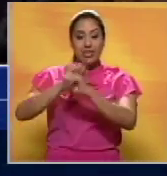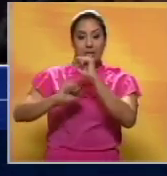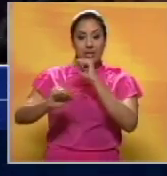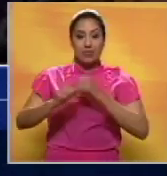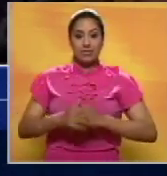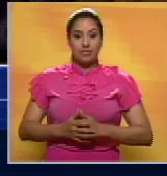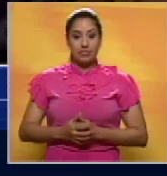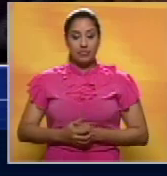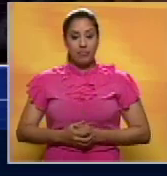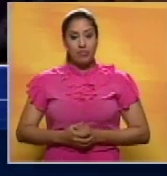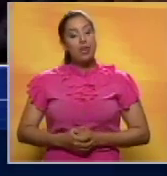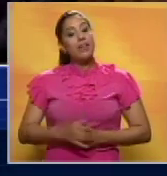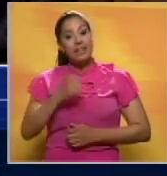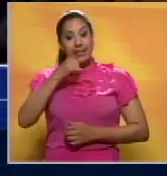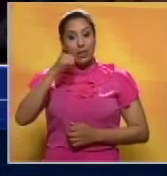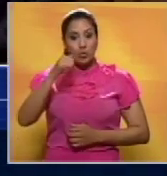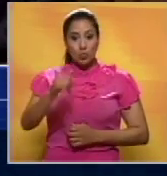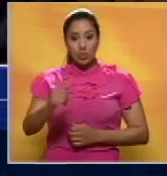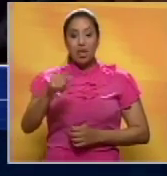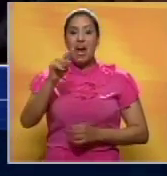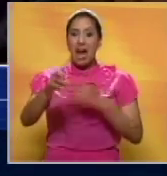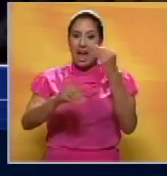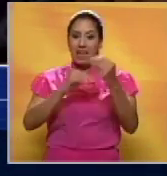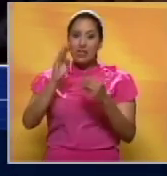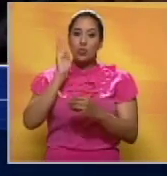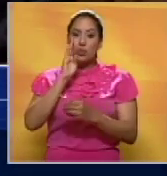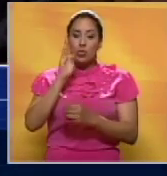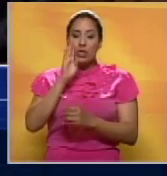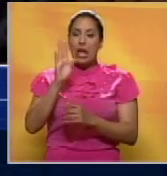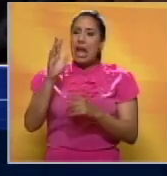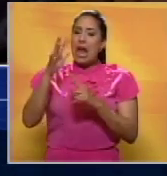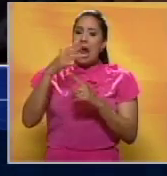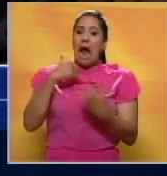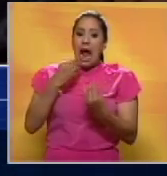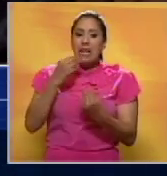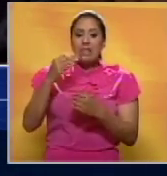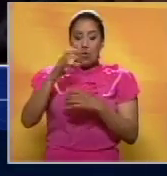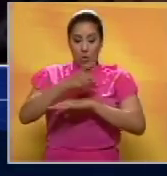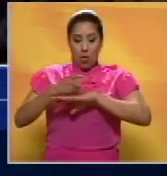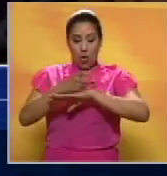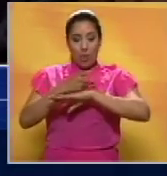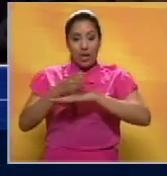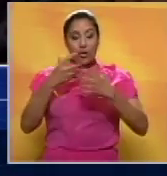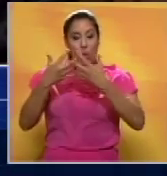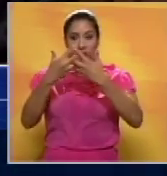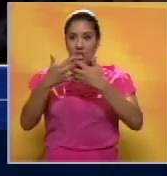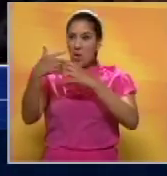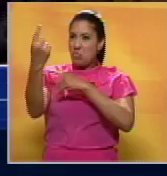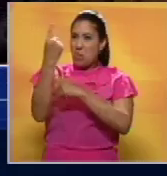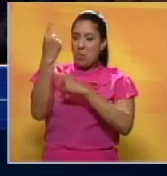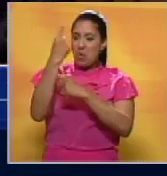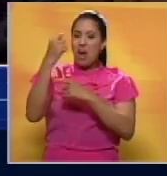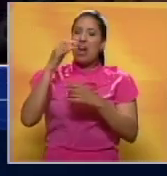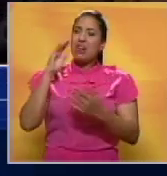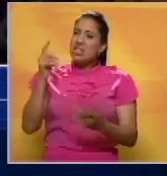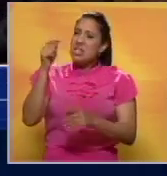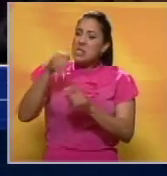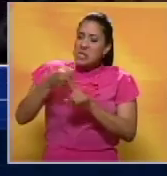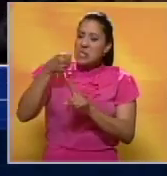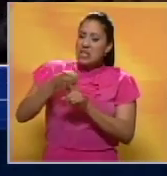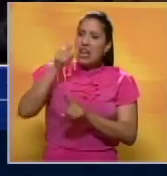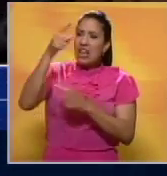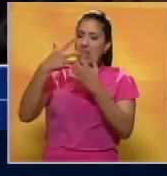defensa. Denunciamos estos actos que desmeritan las acciones del gobierno de los Estados Unidos, que insisten